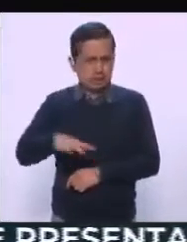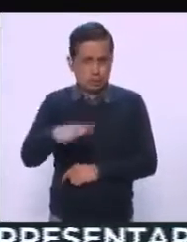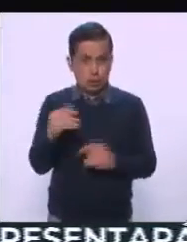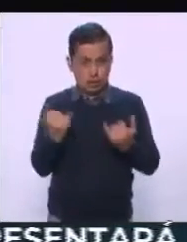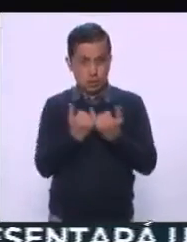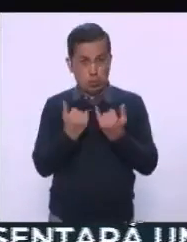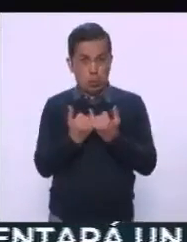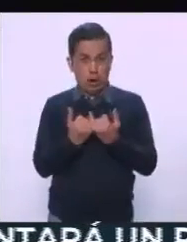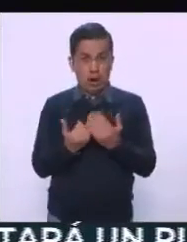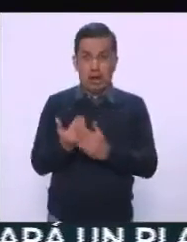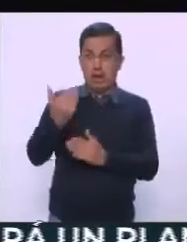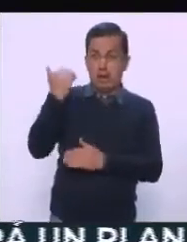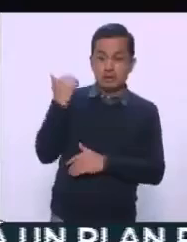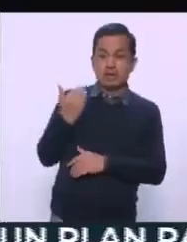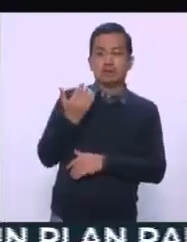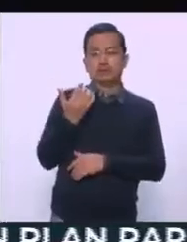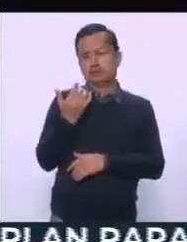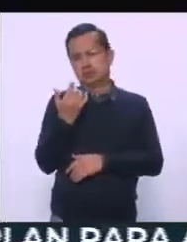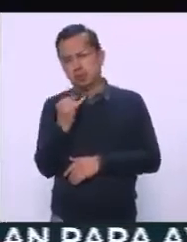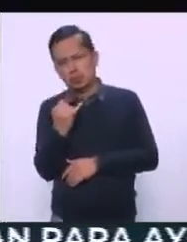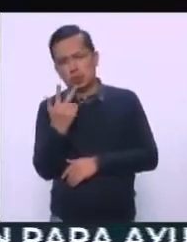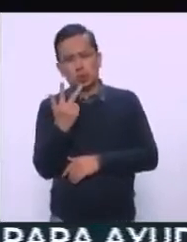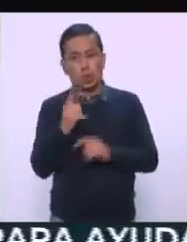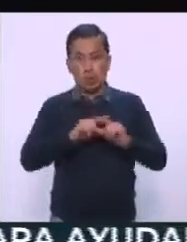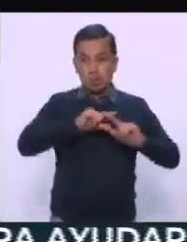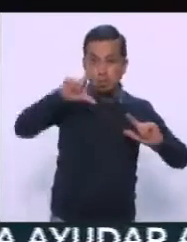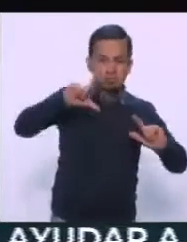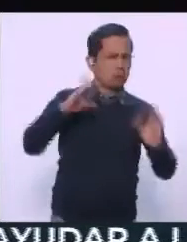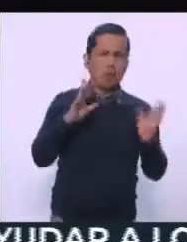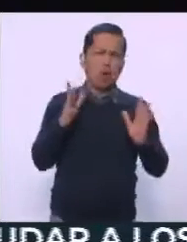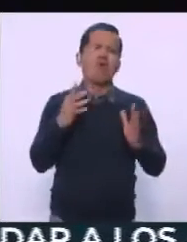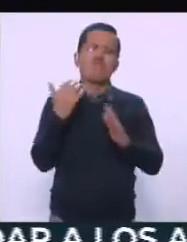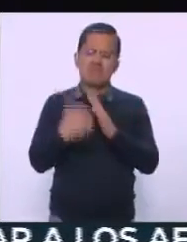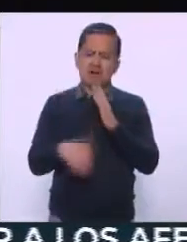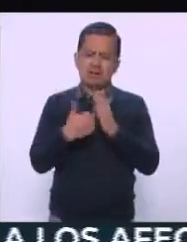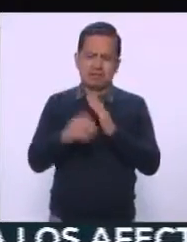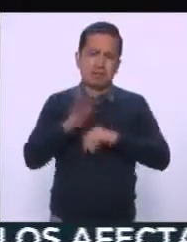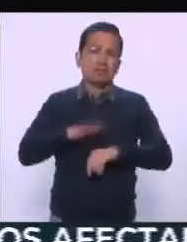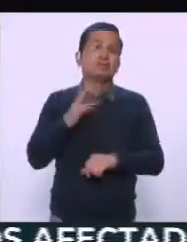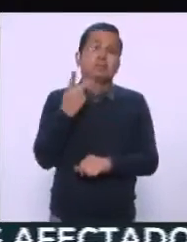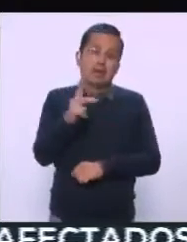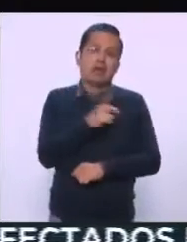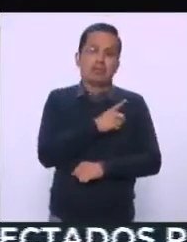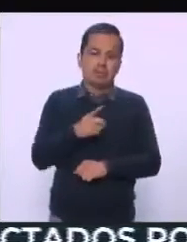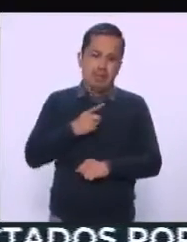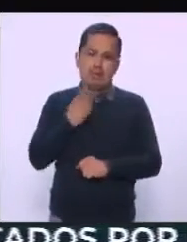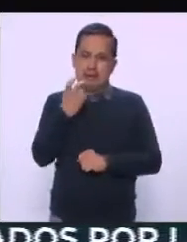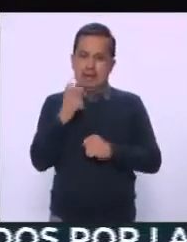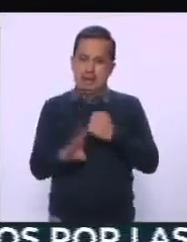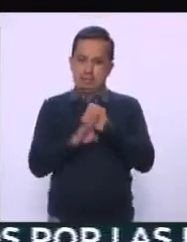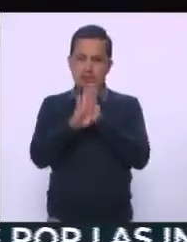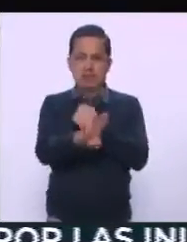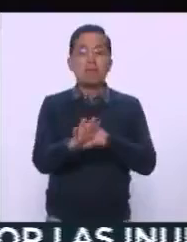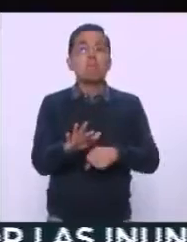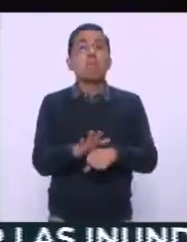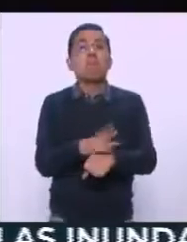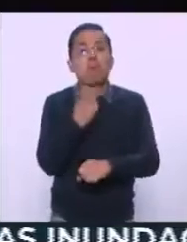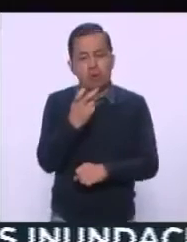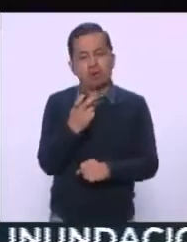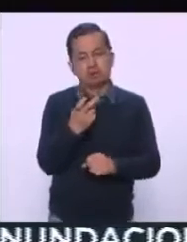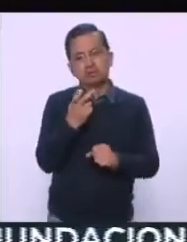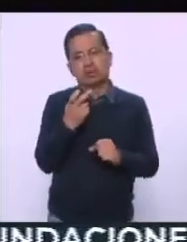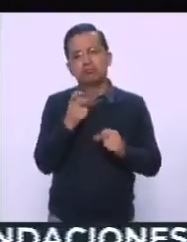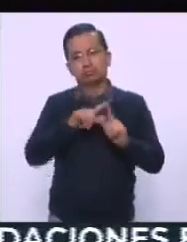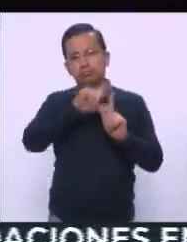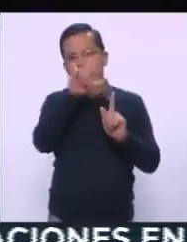habíamos visto a mediados del año, y precisamente buscando evitar eso es que se toman en algunas entidades